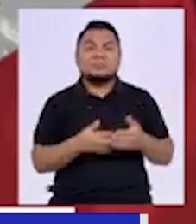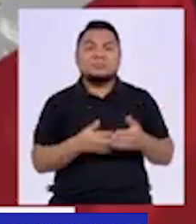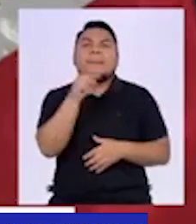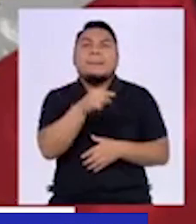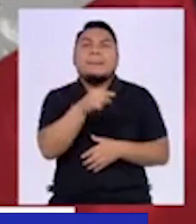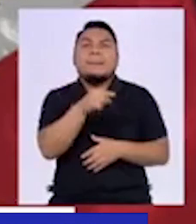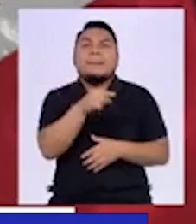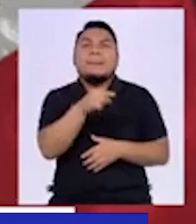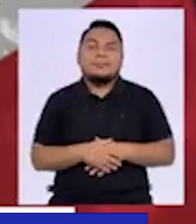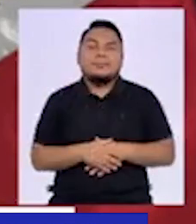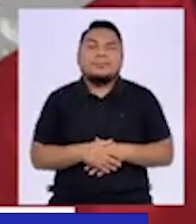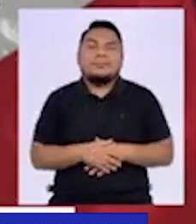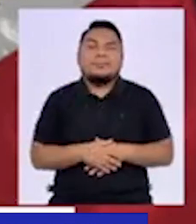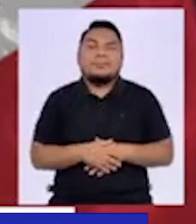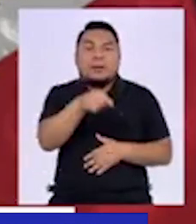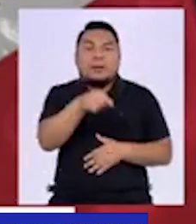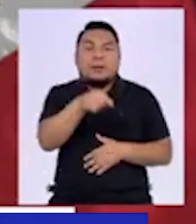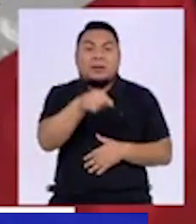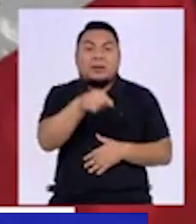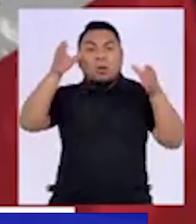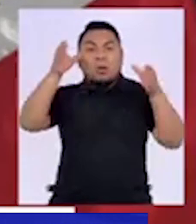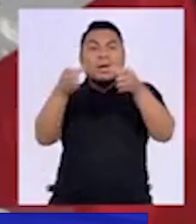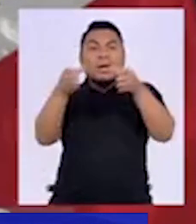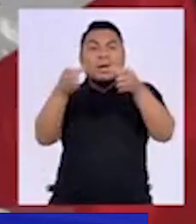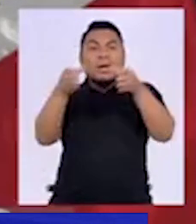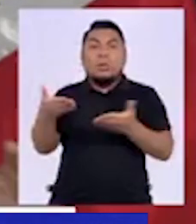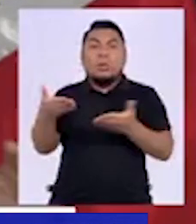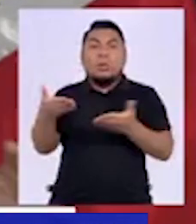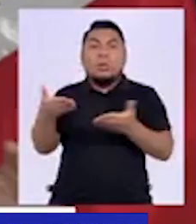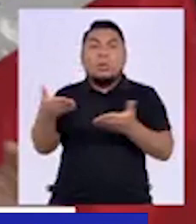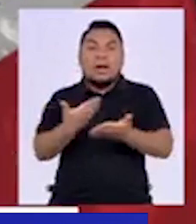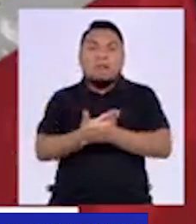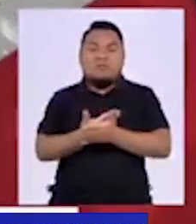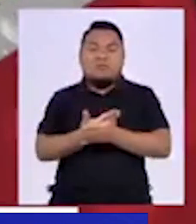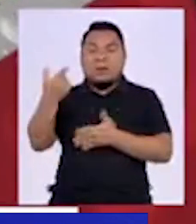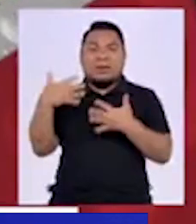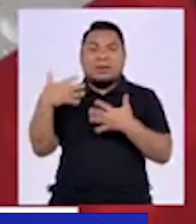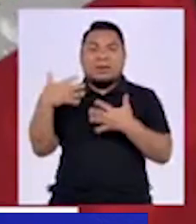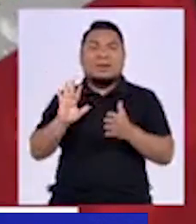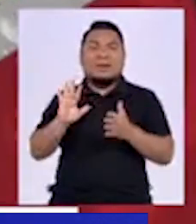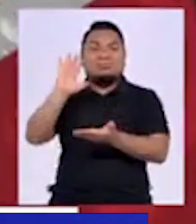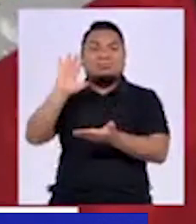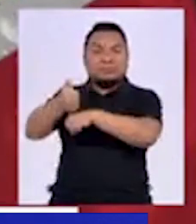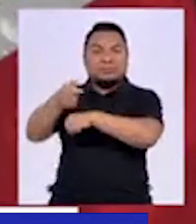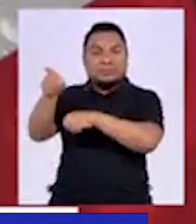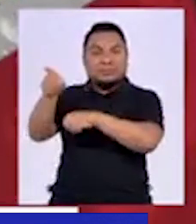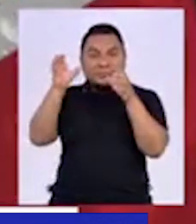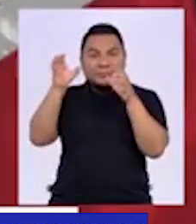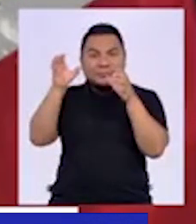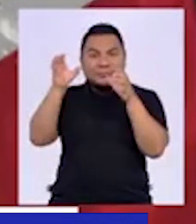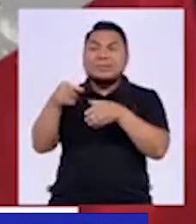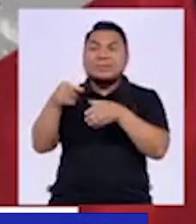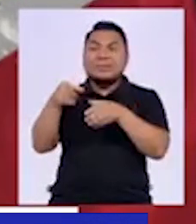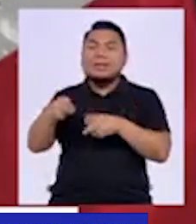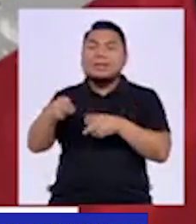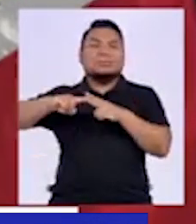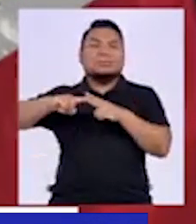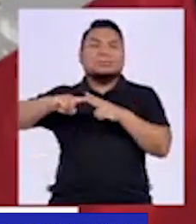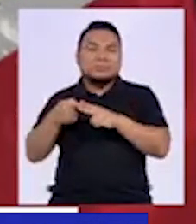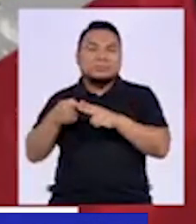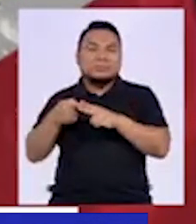dado que el Congreso nuevo recién está instalado y recién está en este proceso